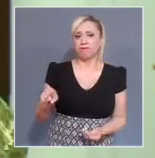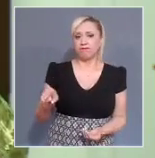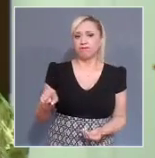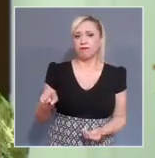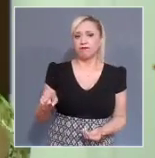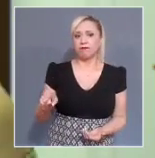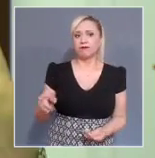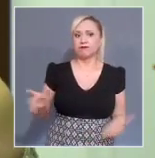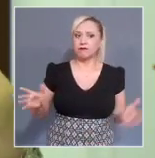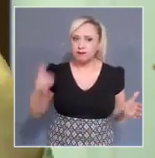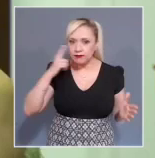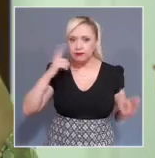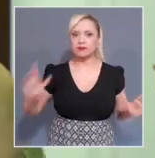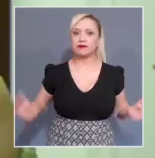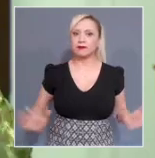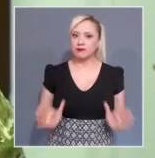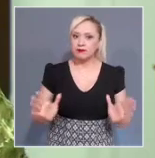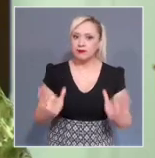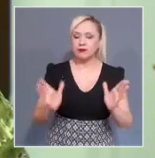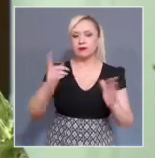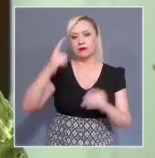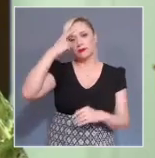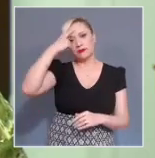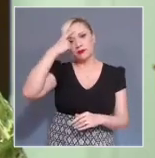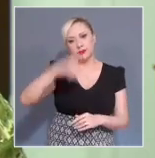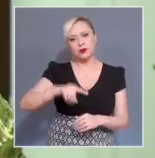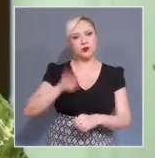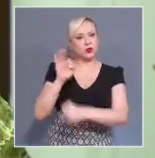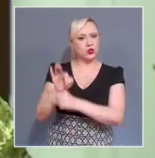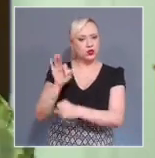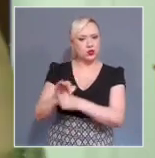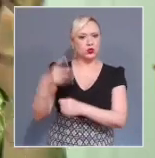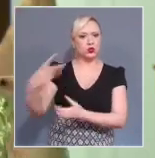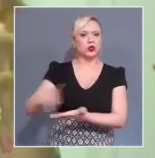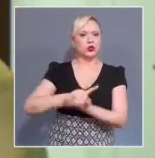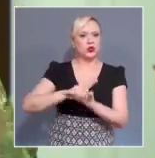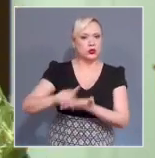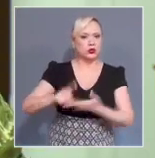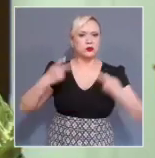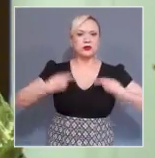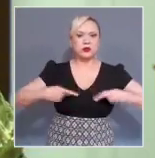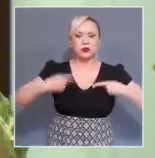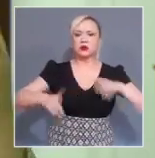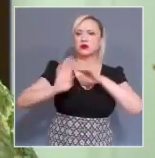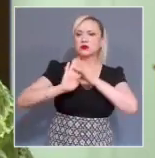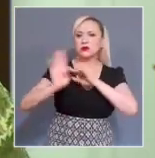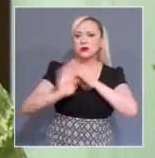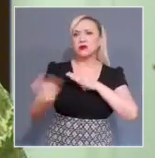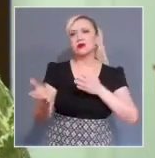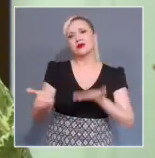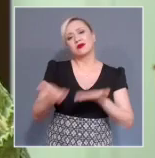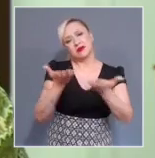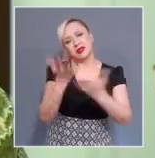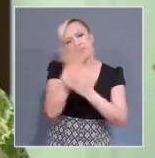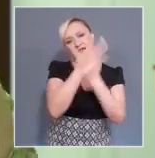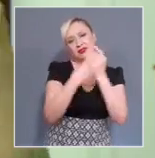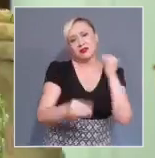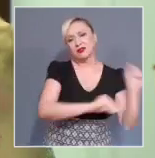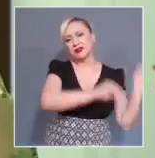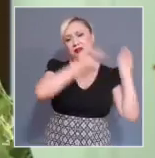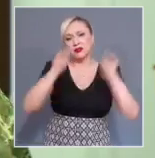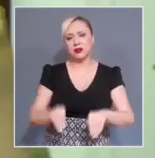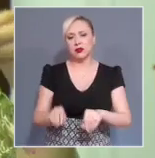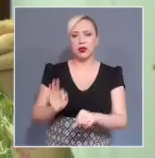interseccional entre toda la parte de derechos de las personas que migran, que buscan asilo, que buscan refugio, con la protección reforzada